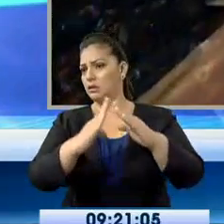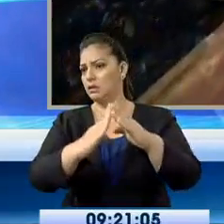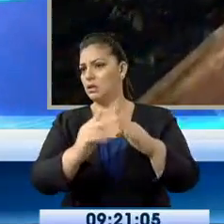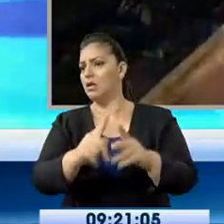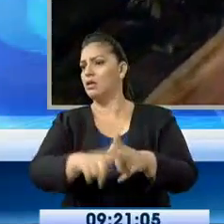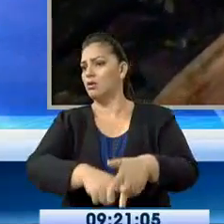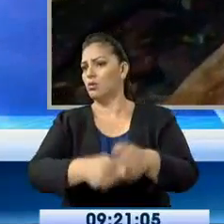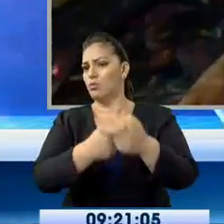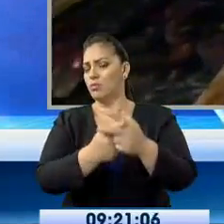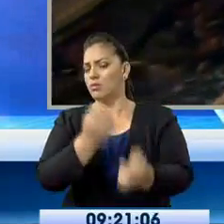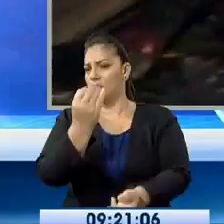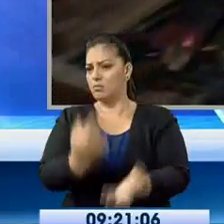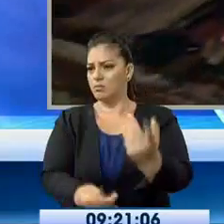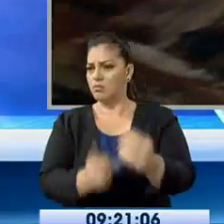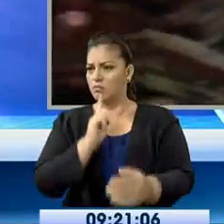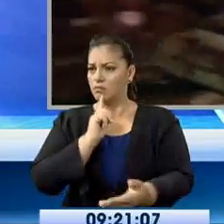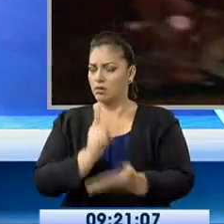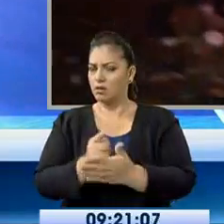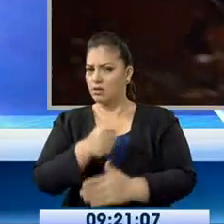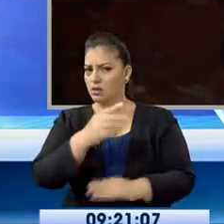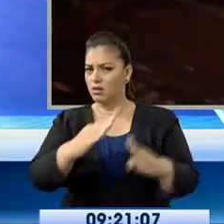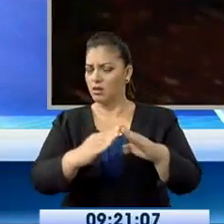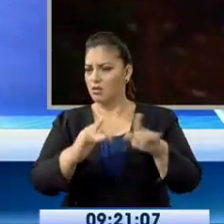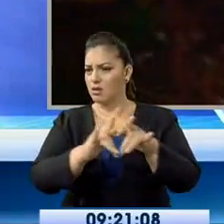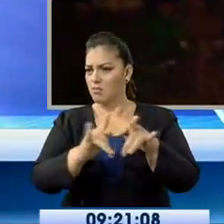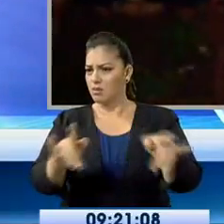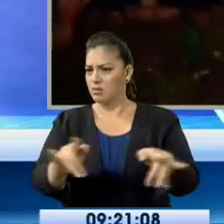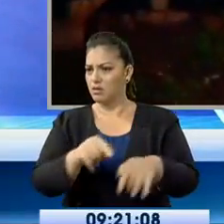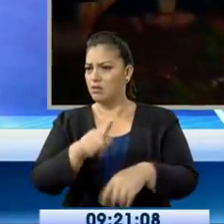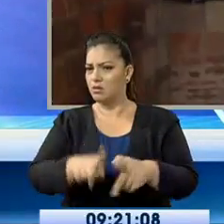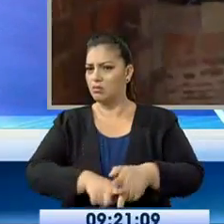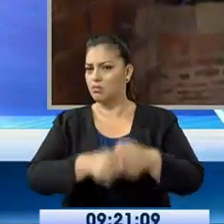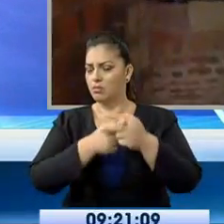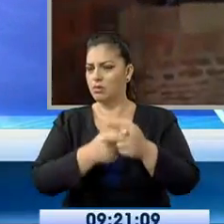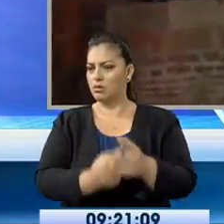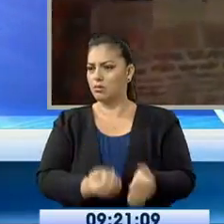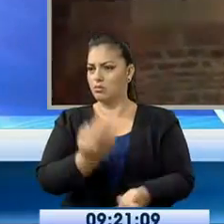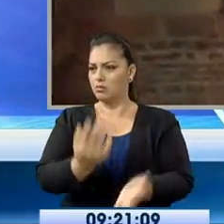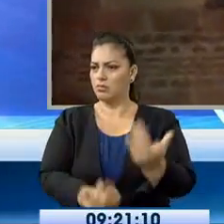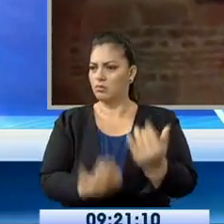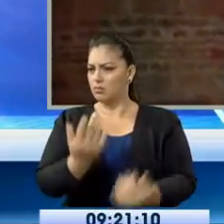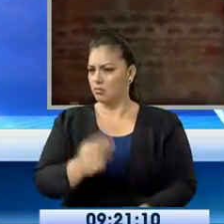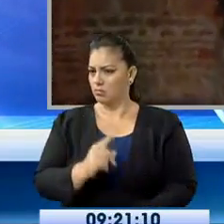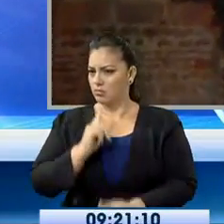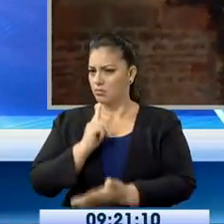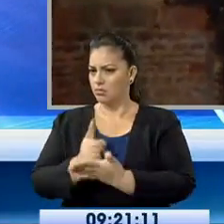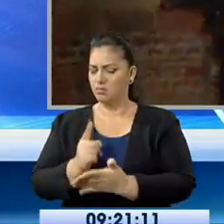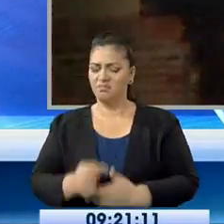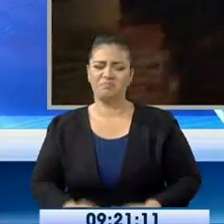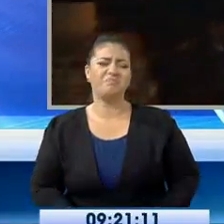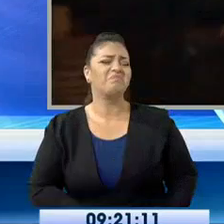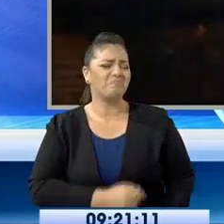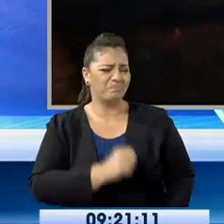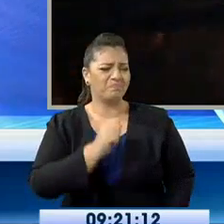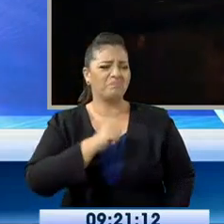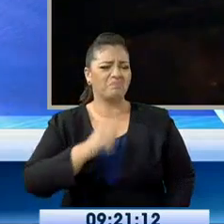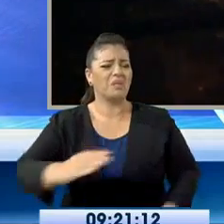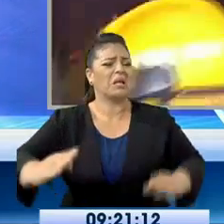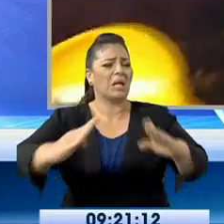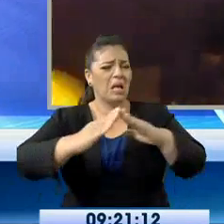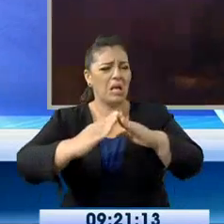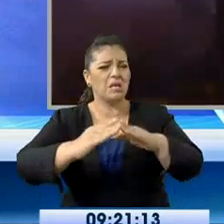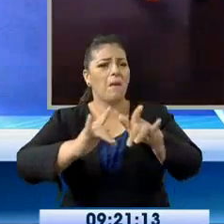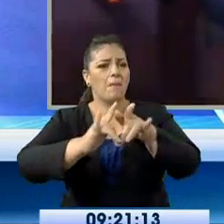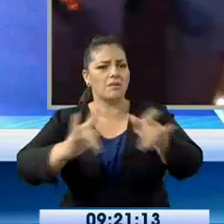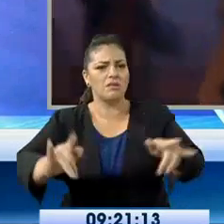que aparentemente está abandonada. Sí, es. ¿Qué creen ustedes que pasó ahí? Ahí nomás todo el mundo entraba a consumir, todo el mundo, hasta mujeres,